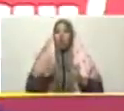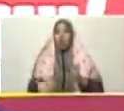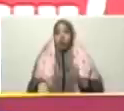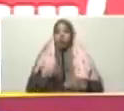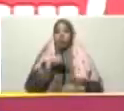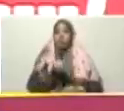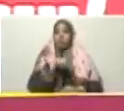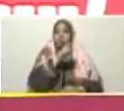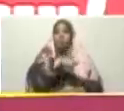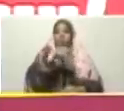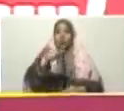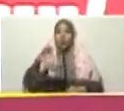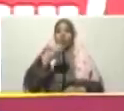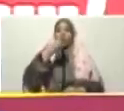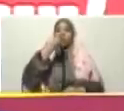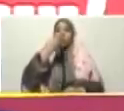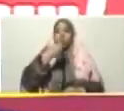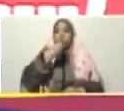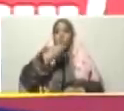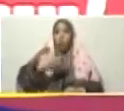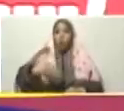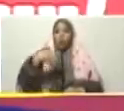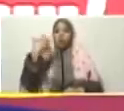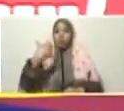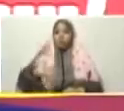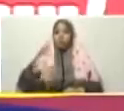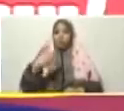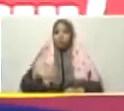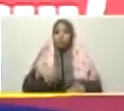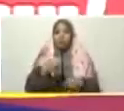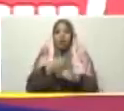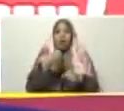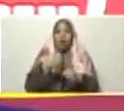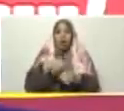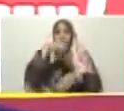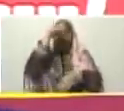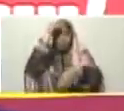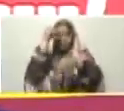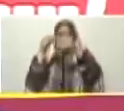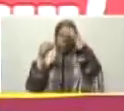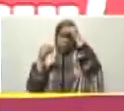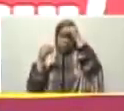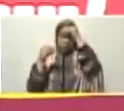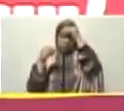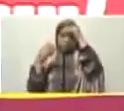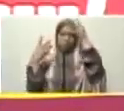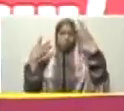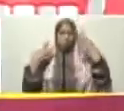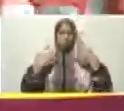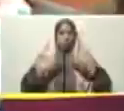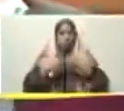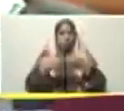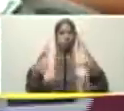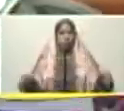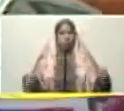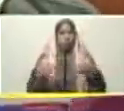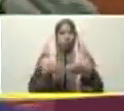cálida y tenemos que aprender a trabajar en colectivo